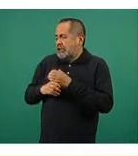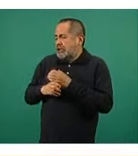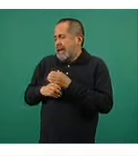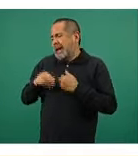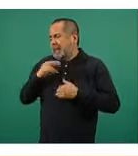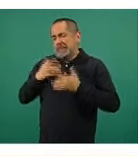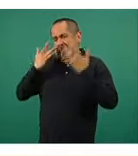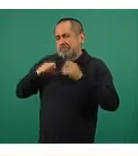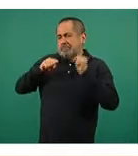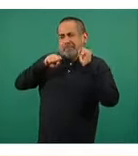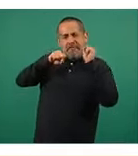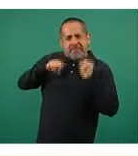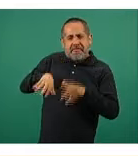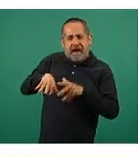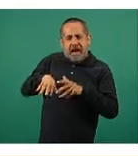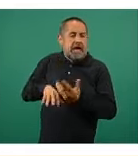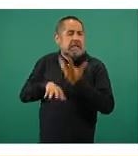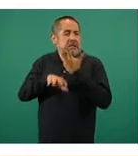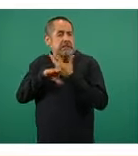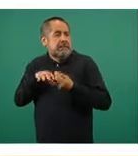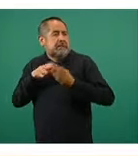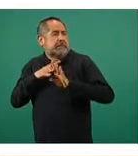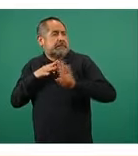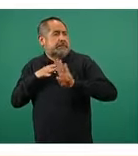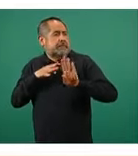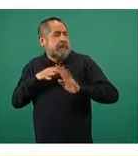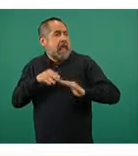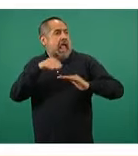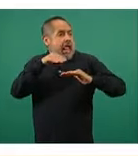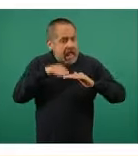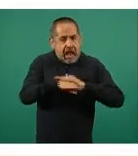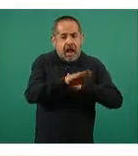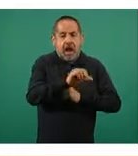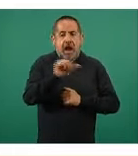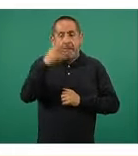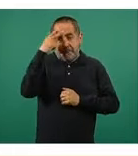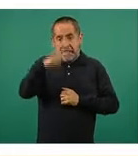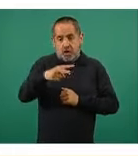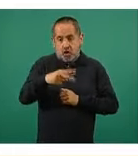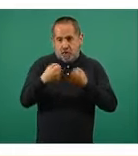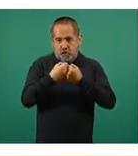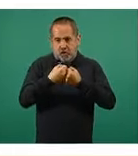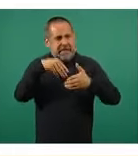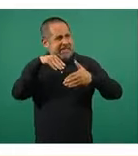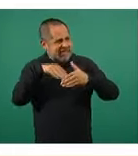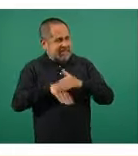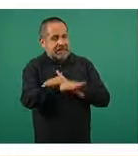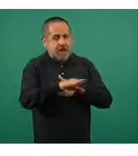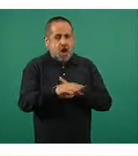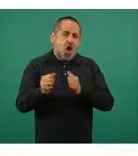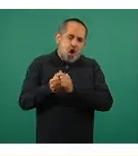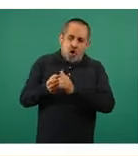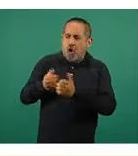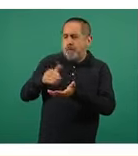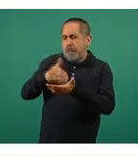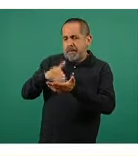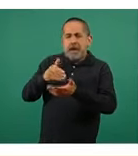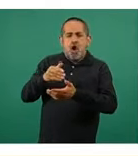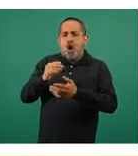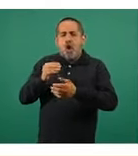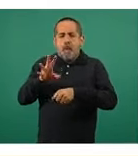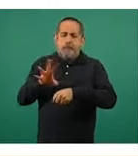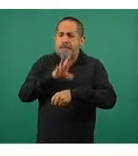migrante, pero que se encuentra en territorio mexicano, ya sea con un estatus migratorio obviamente muy